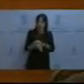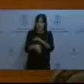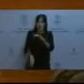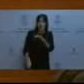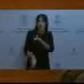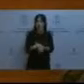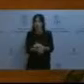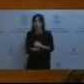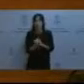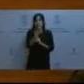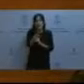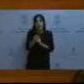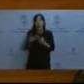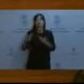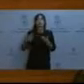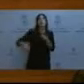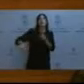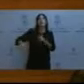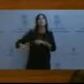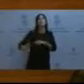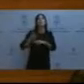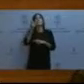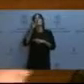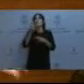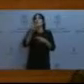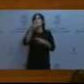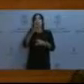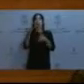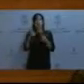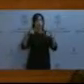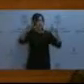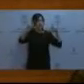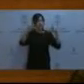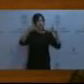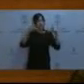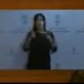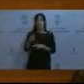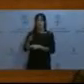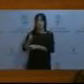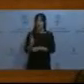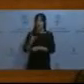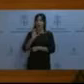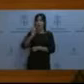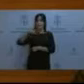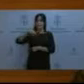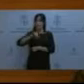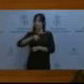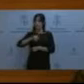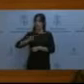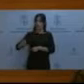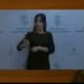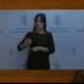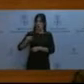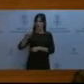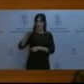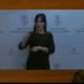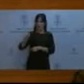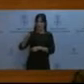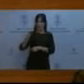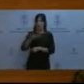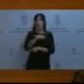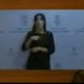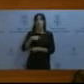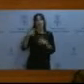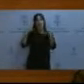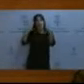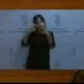mérito que se le conoce este año es hacerse una foto con Emilio. Es ese semental que ocupa el número 1 del ranking. Emilio, la palabra significa el que se